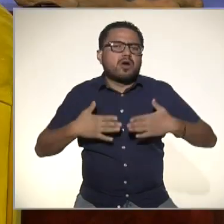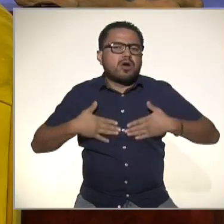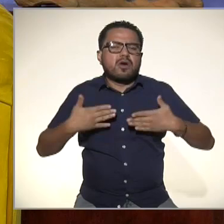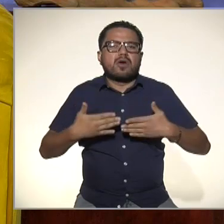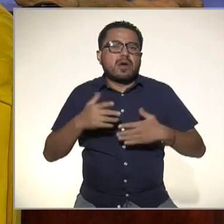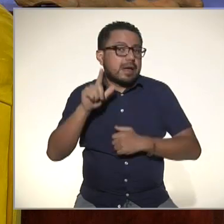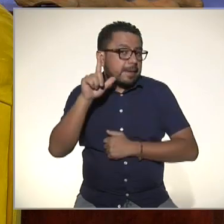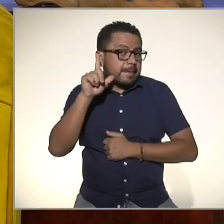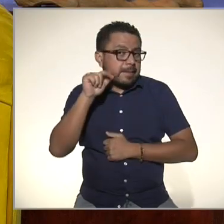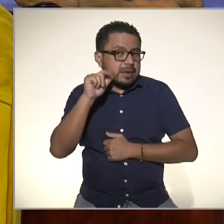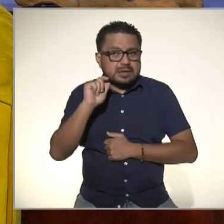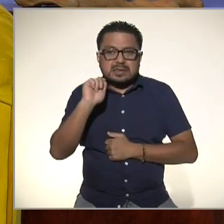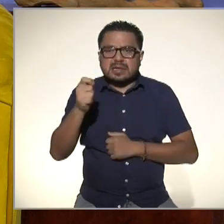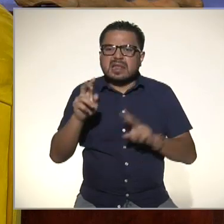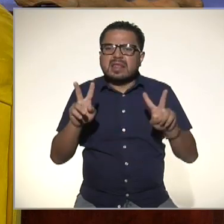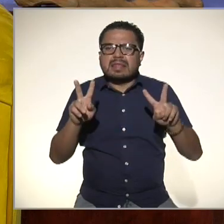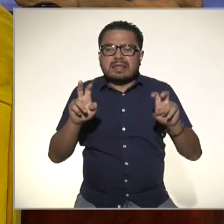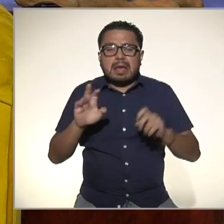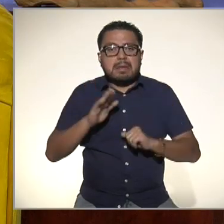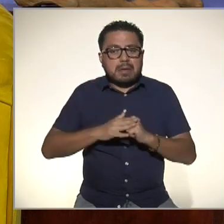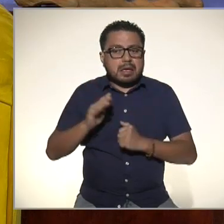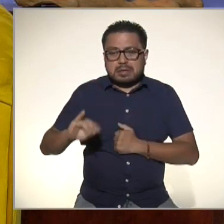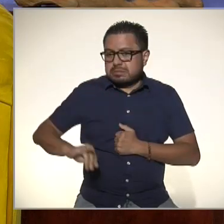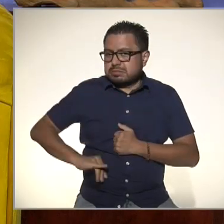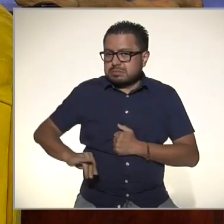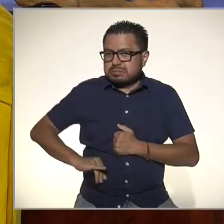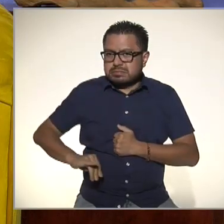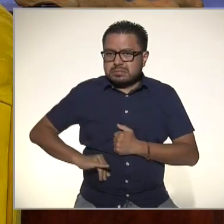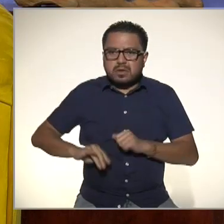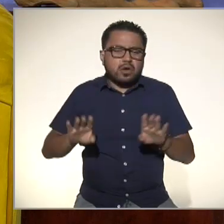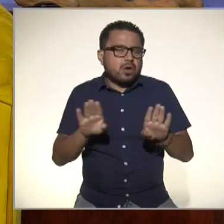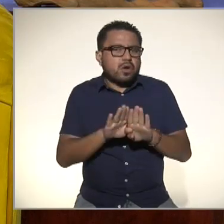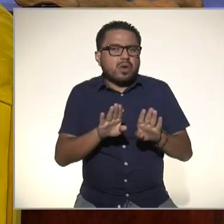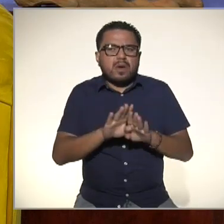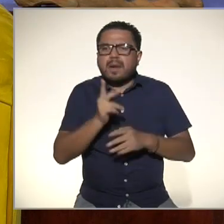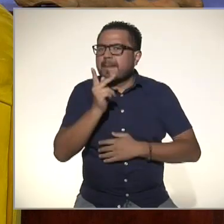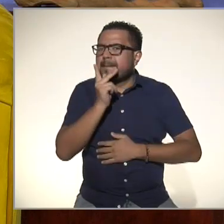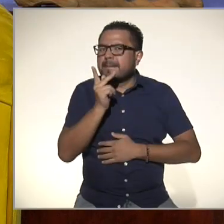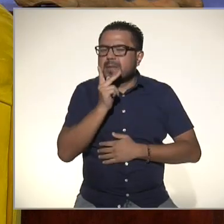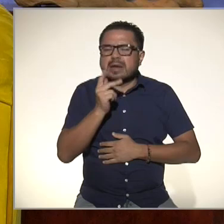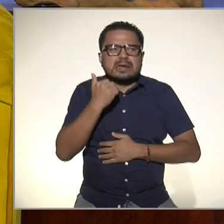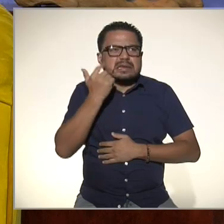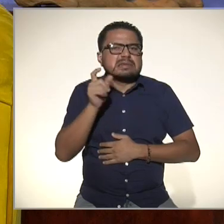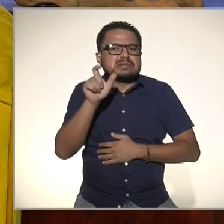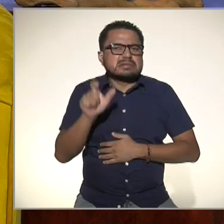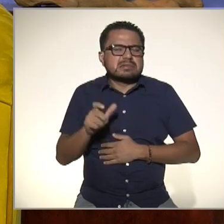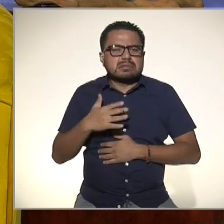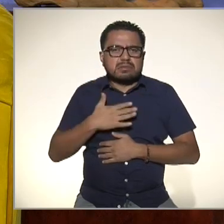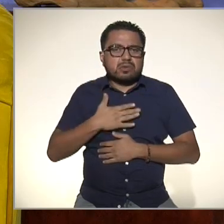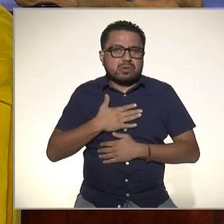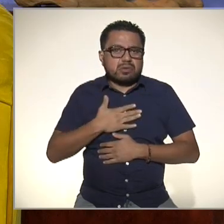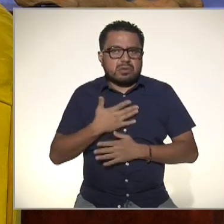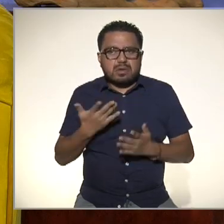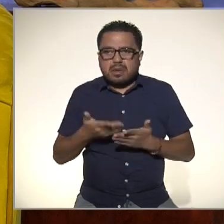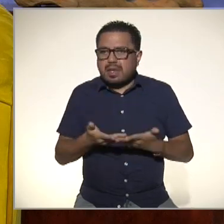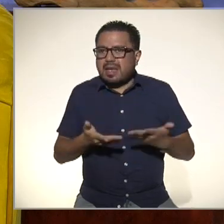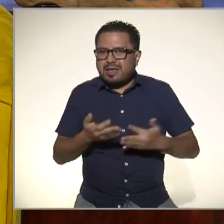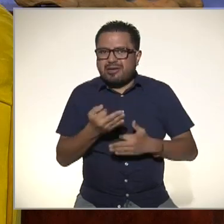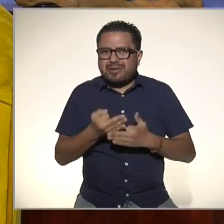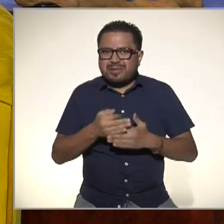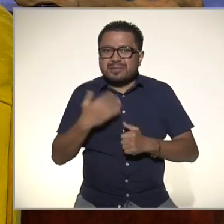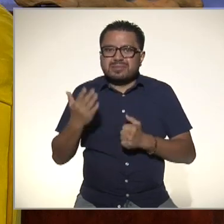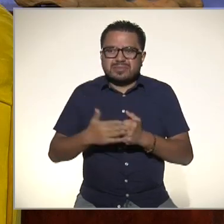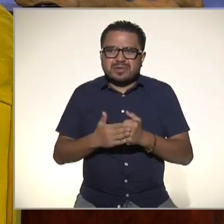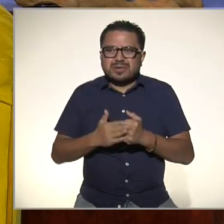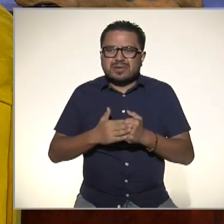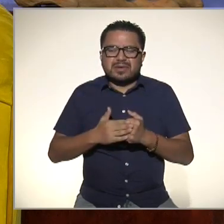el día de mañana el tema va a ser muy interesante. ¿Qué tipo de papá quiero ser? A propósito de ahora que vienen